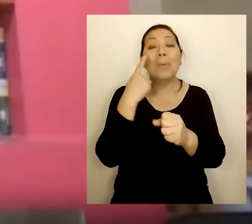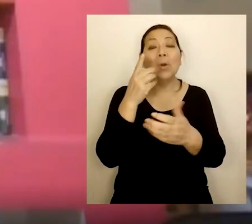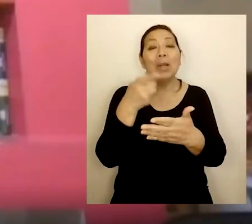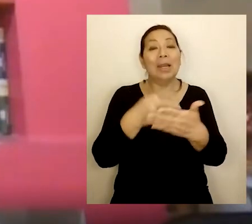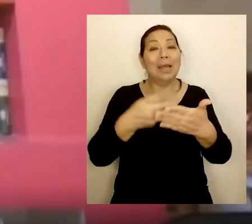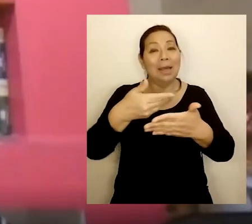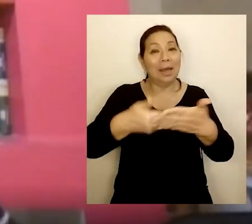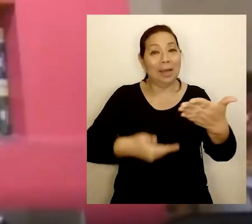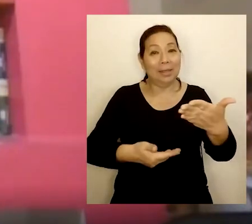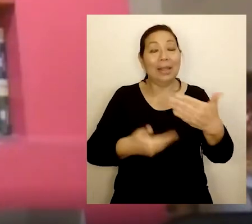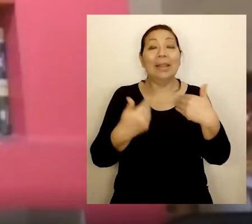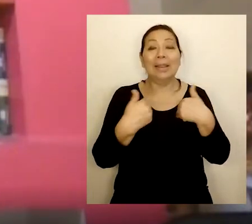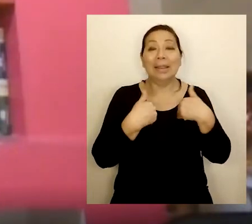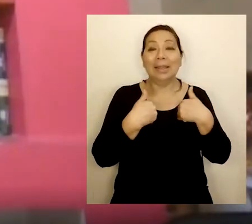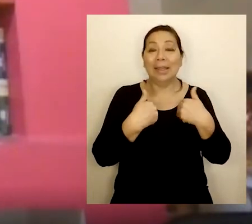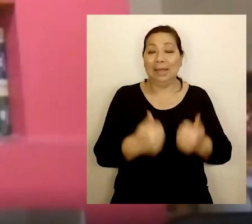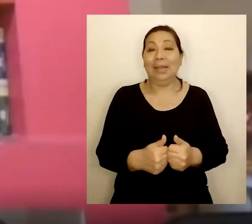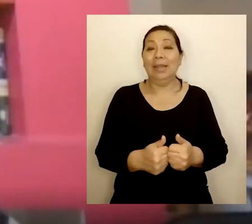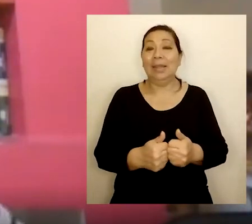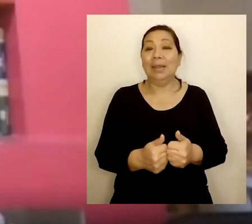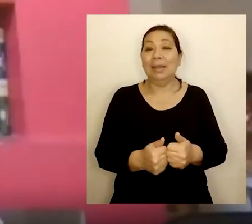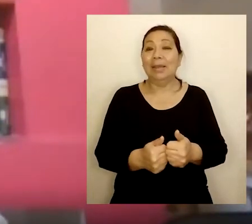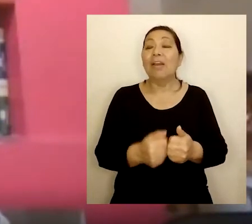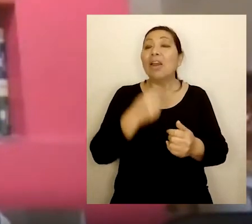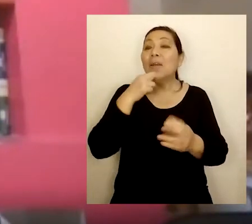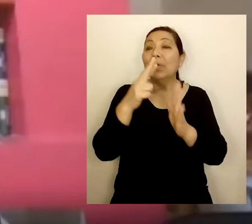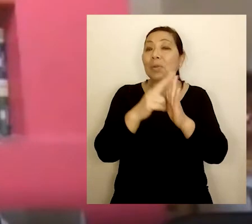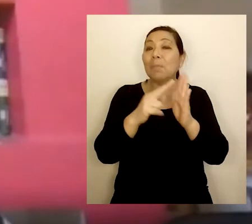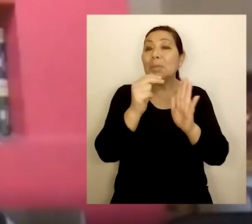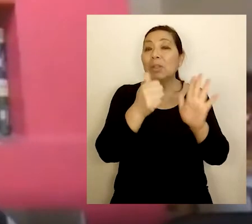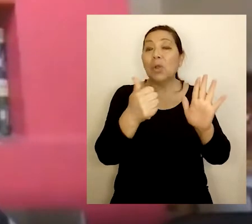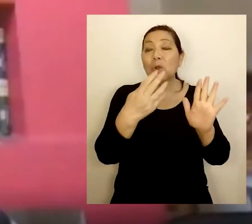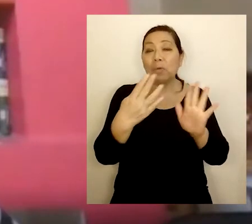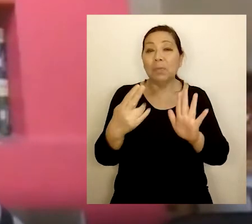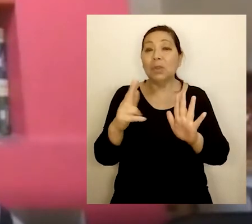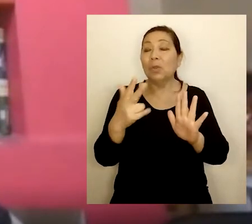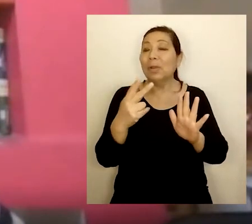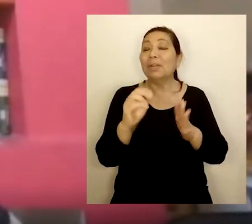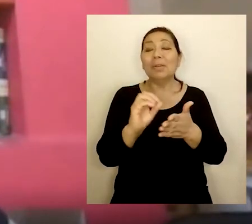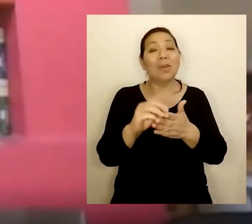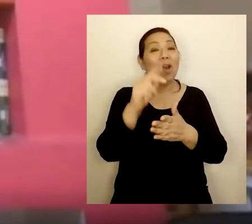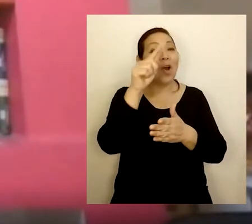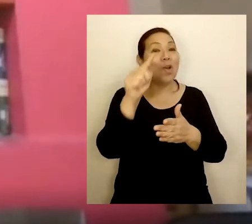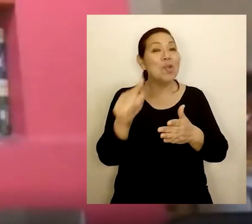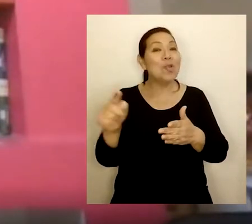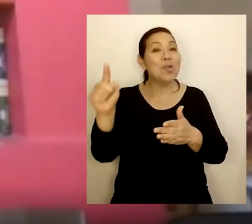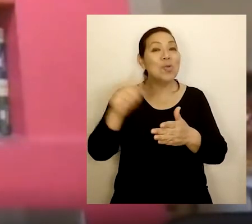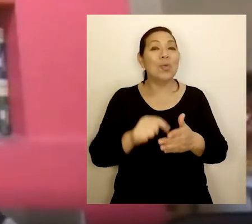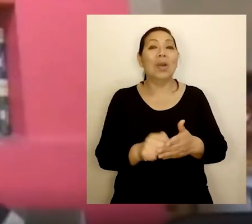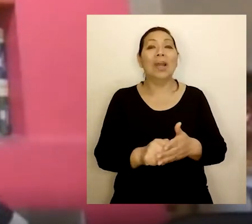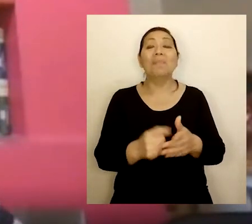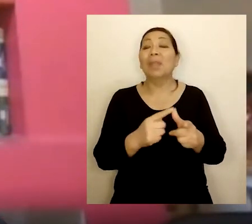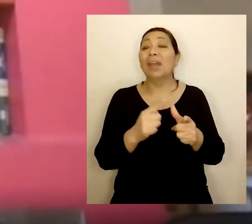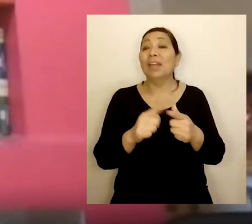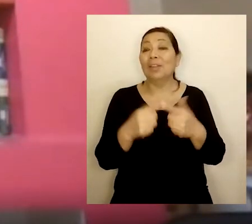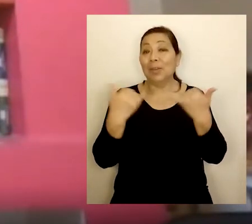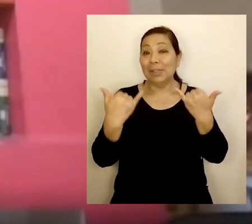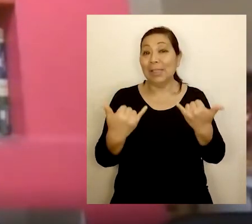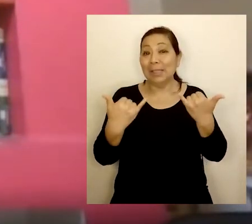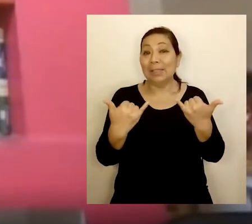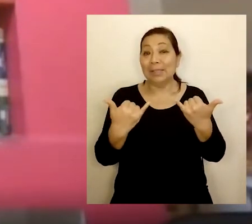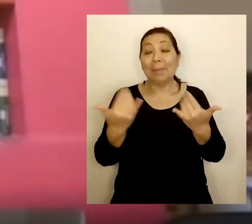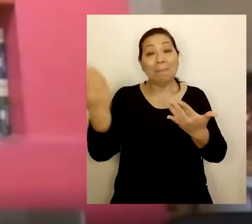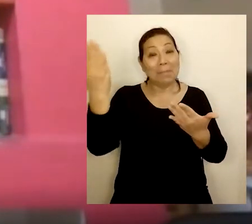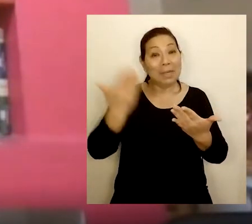acta, porque el acta había declarado, la resolución 2698-2012 había declarado nula el acta. Entonces, esta